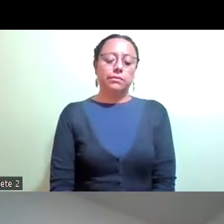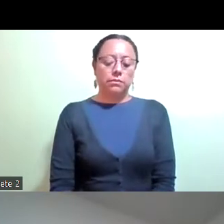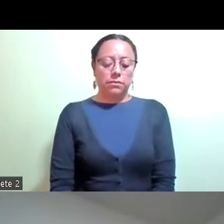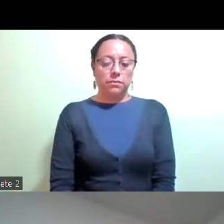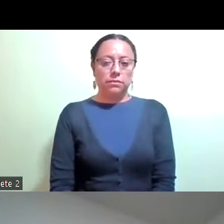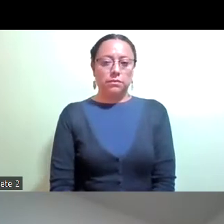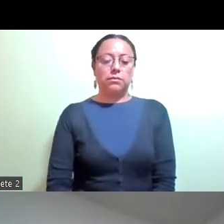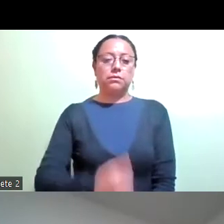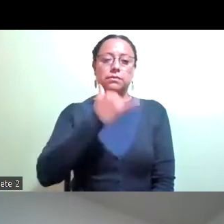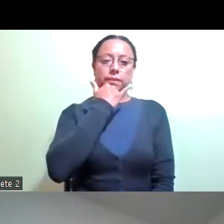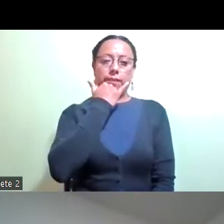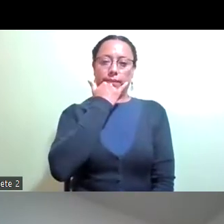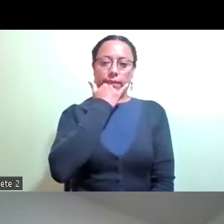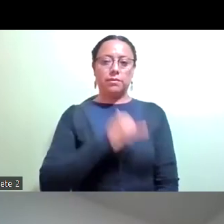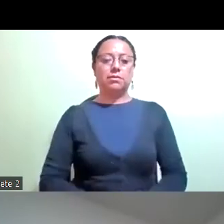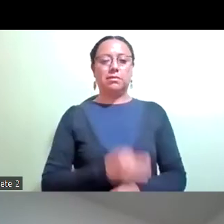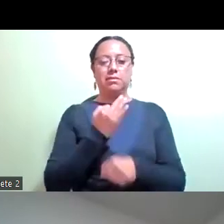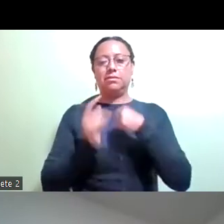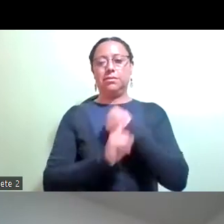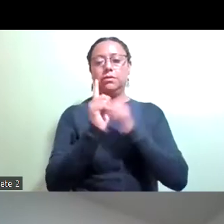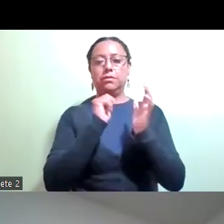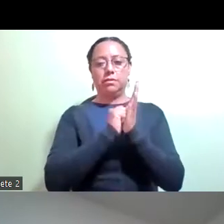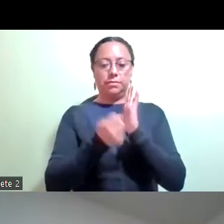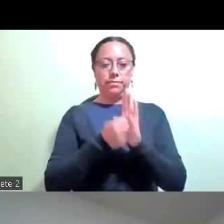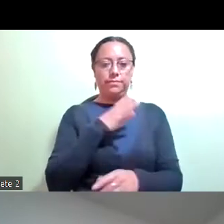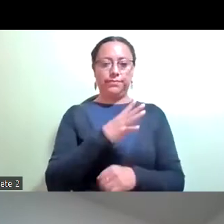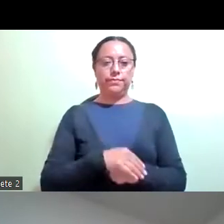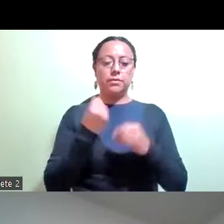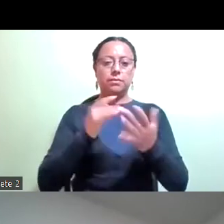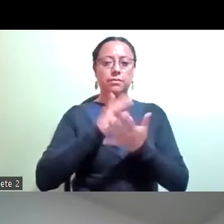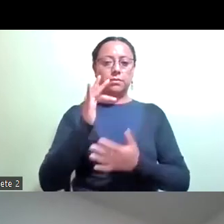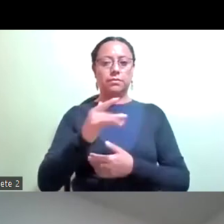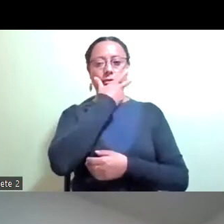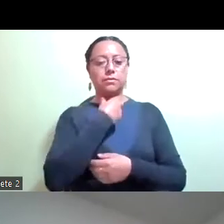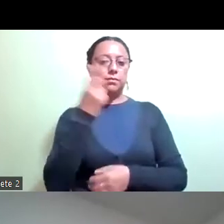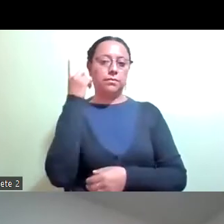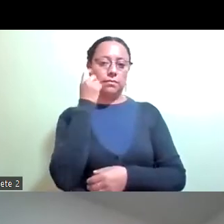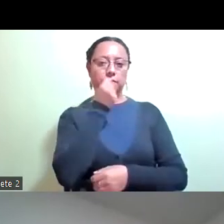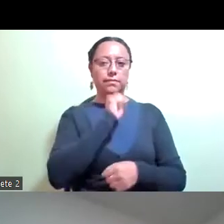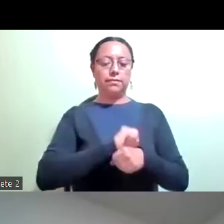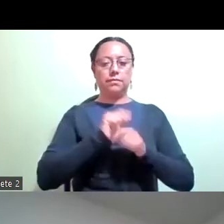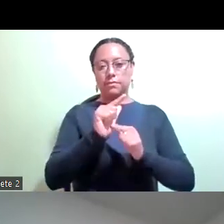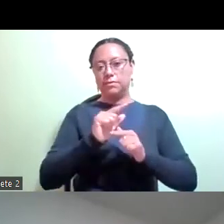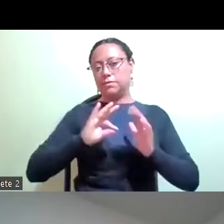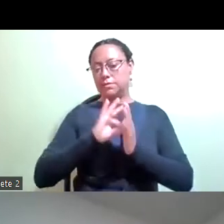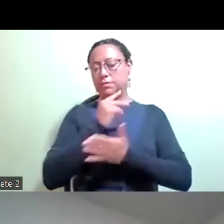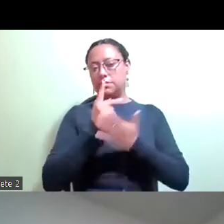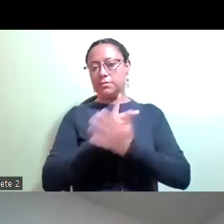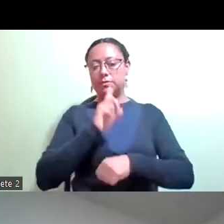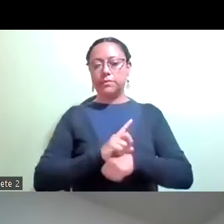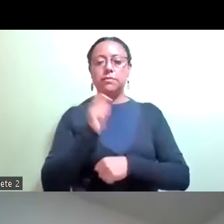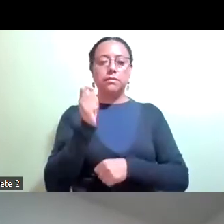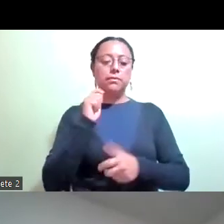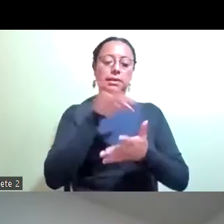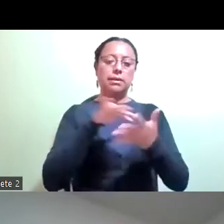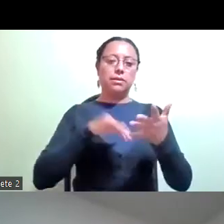Perdón, es que tuve problemas técnicos. Muchas gracias, diputado secretario. El siguiente punto del orden del día es la lectura, discusión